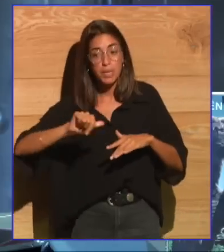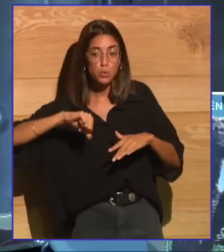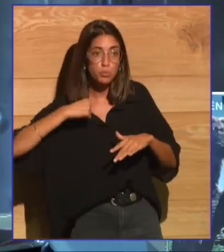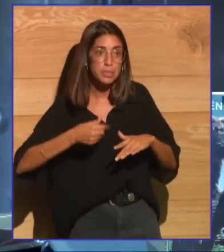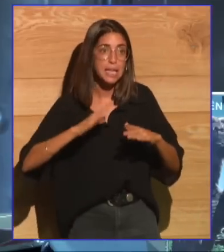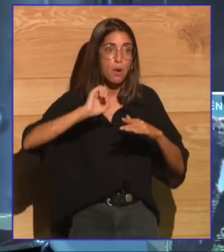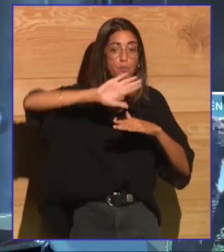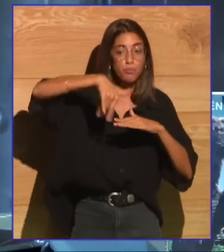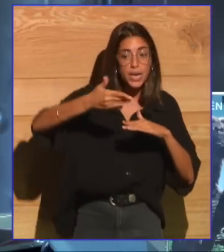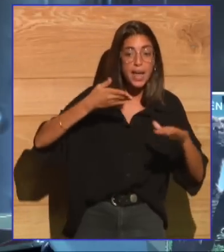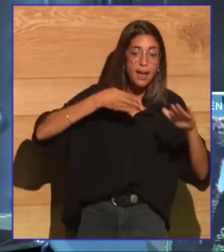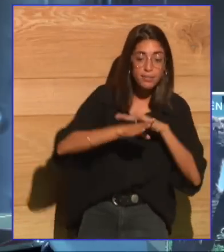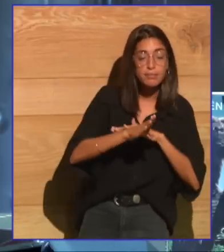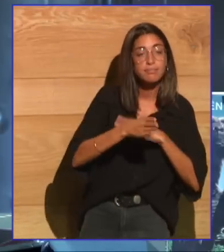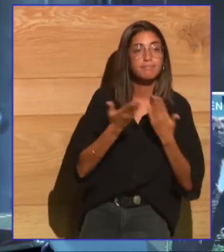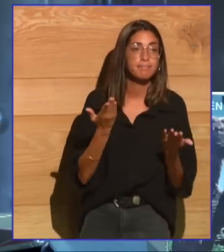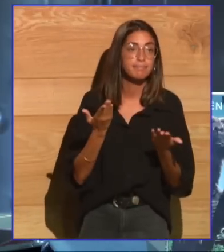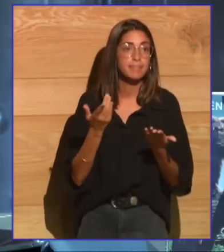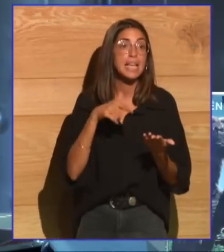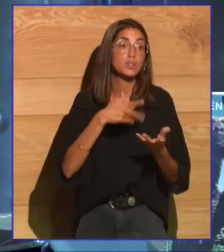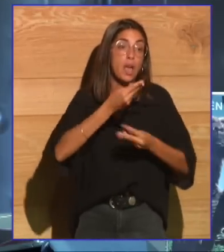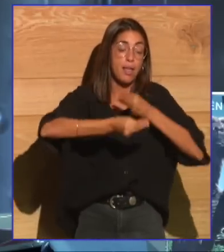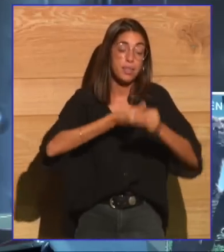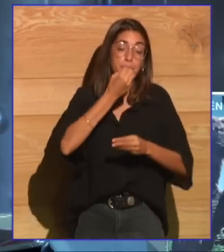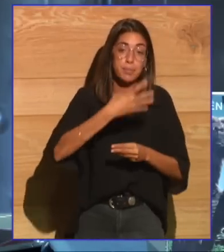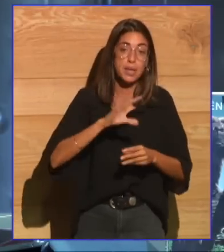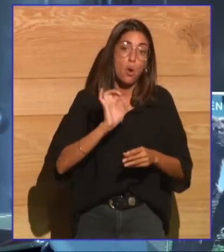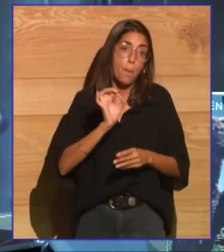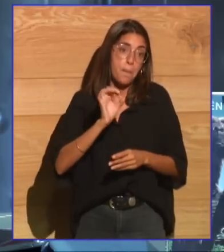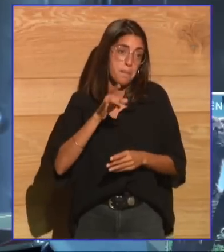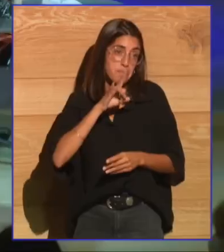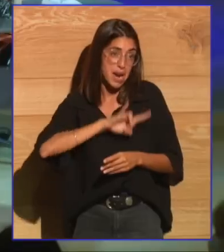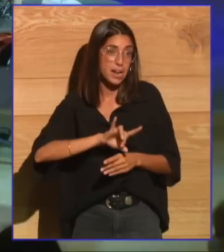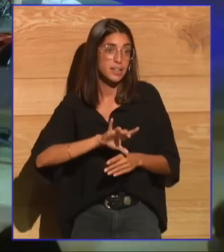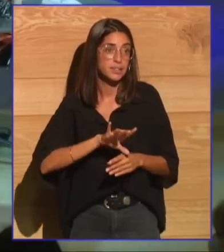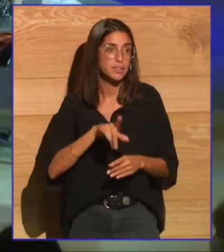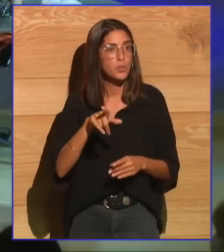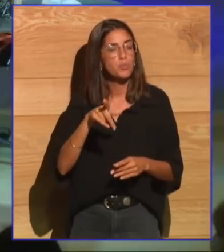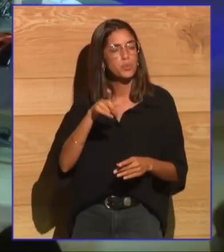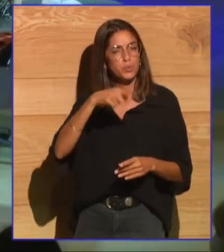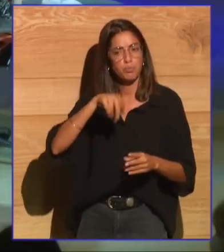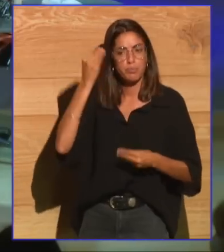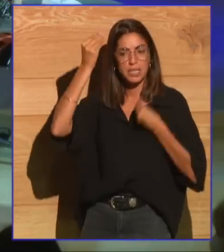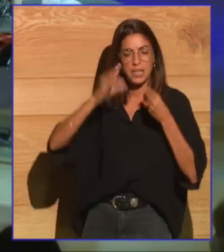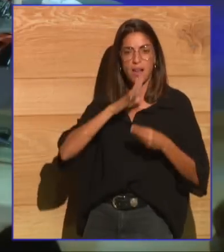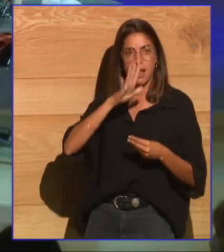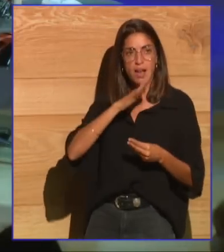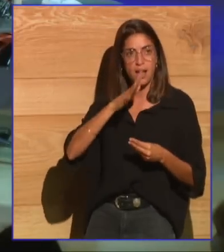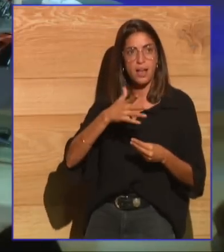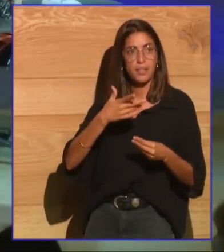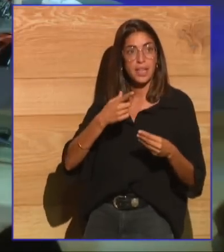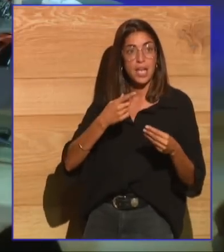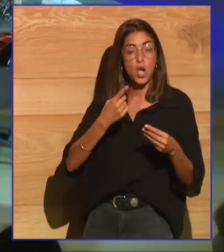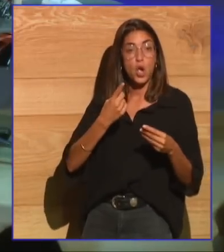barata de presentar algo y nos fascina que nos fascina que se repita bastantes veces dos veces las